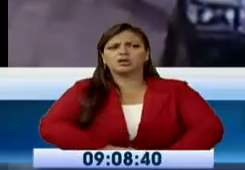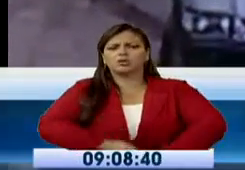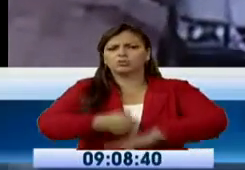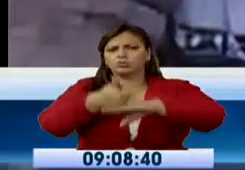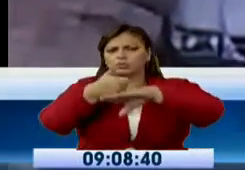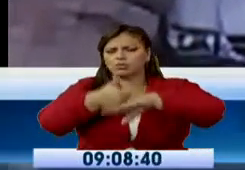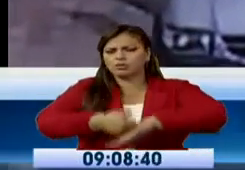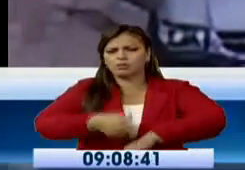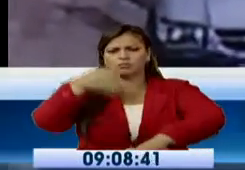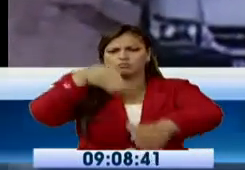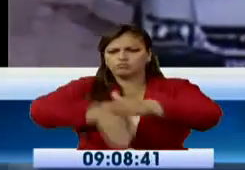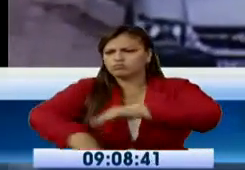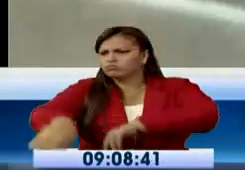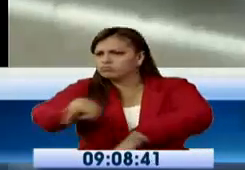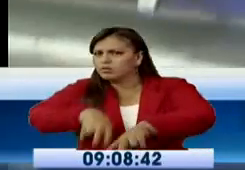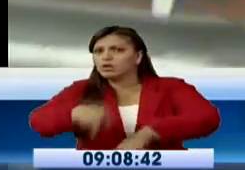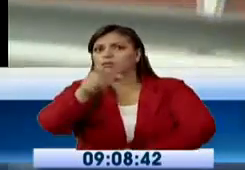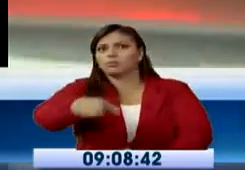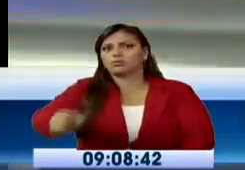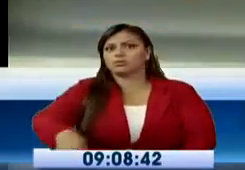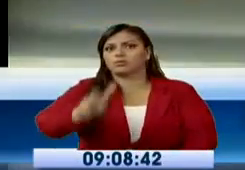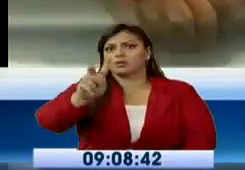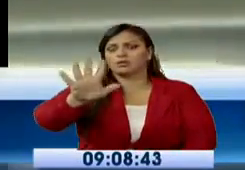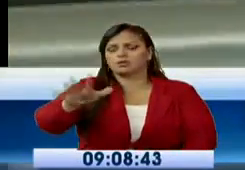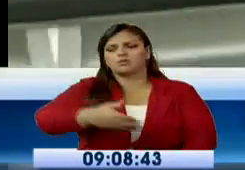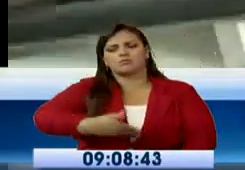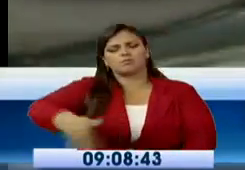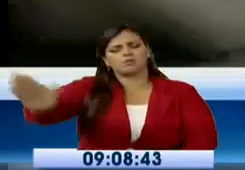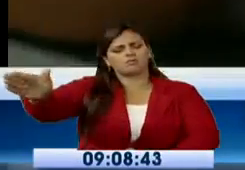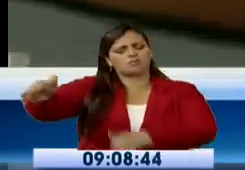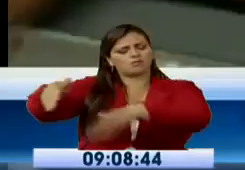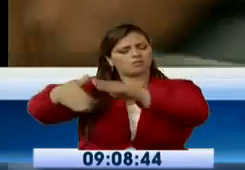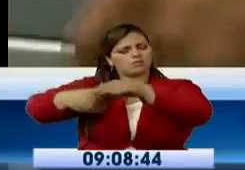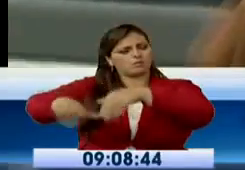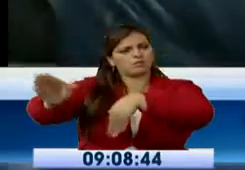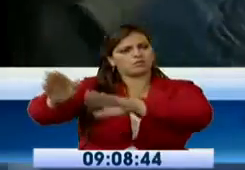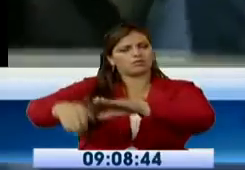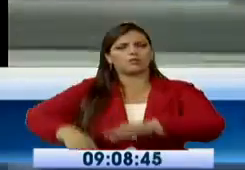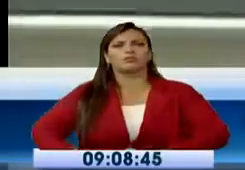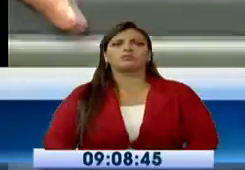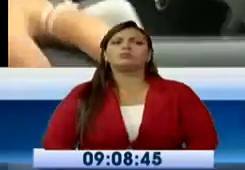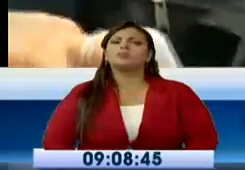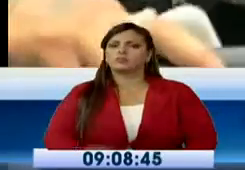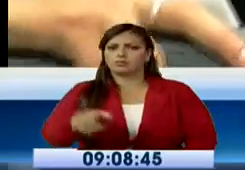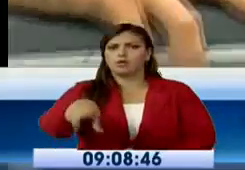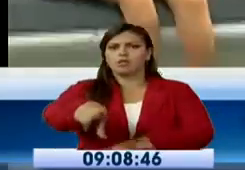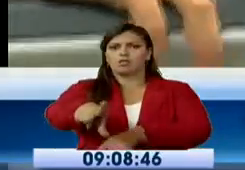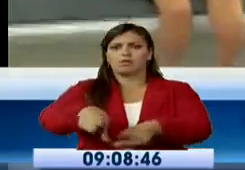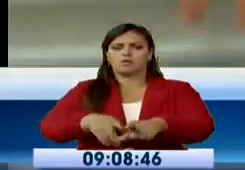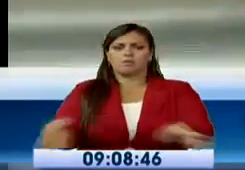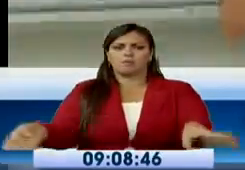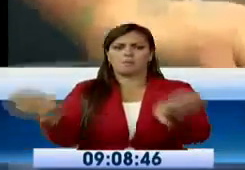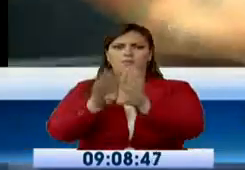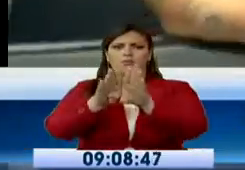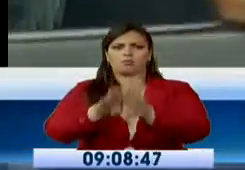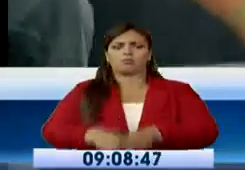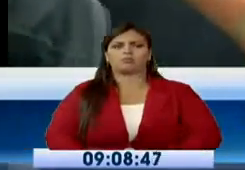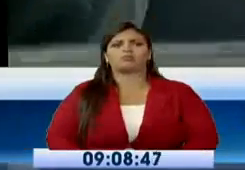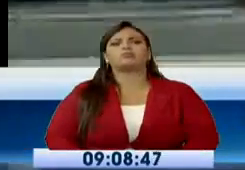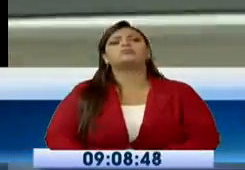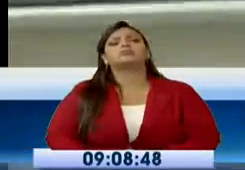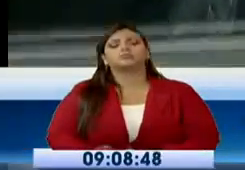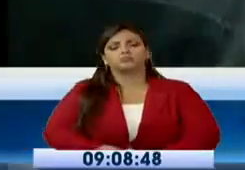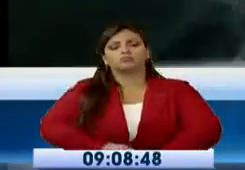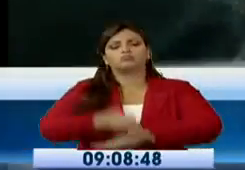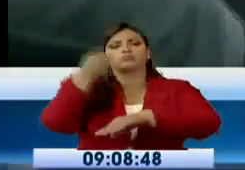fueron retiradas del inmueble previo a su clausura por falta de la documentación correspondiente. Por eso la clausura previa para que